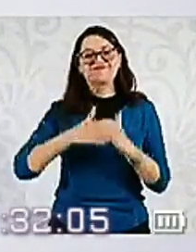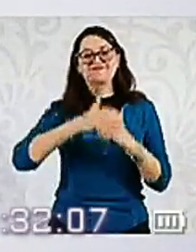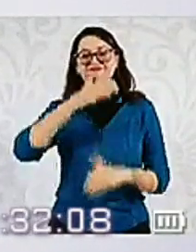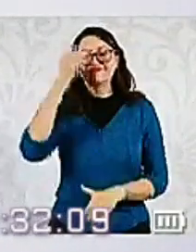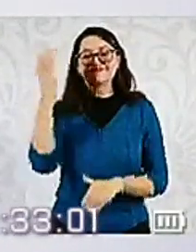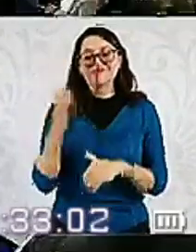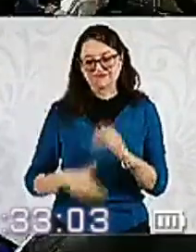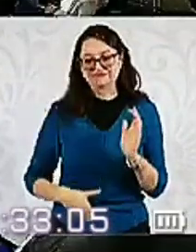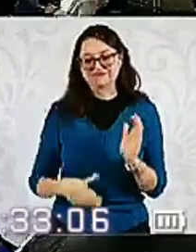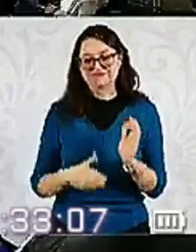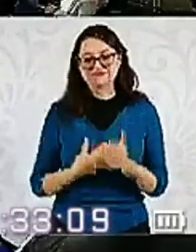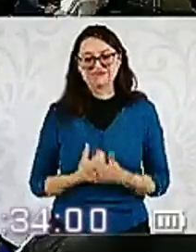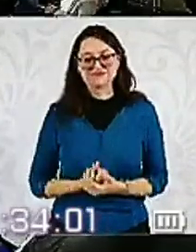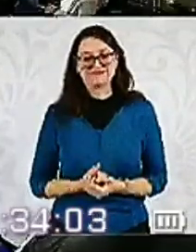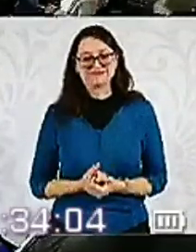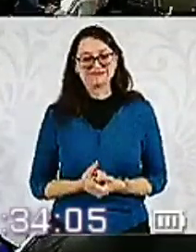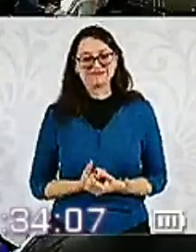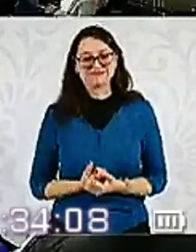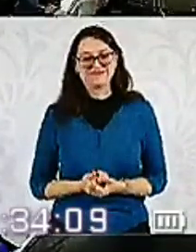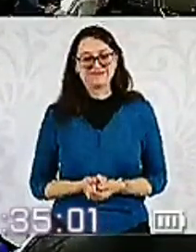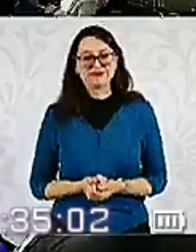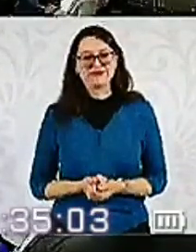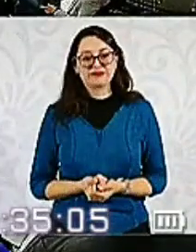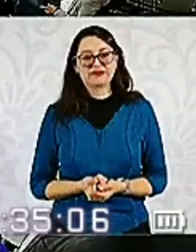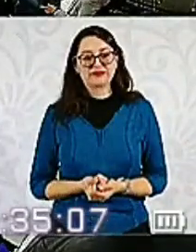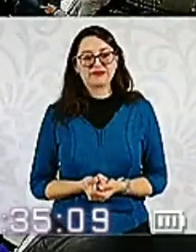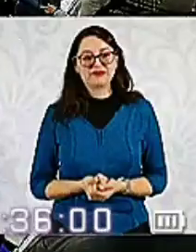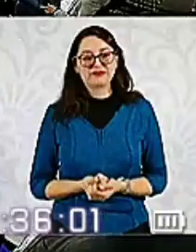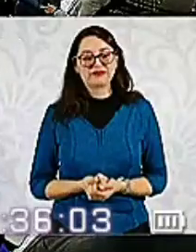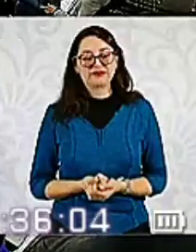quieren. Nada más, Presidenta, las